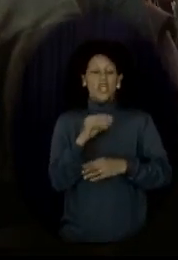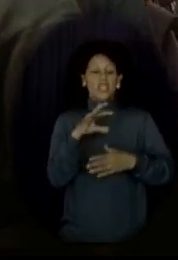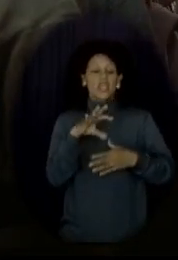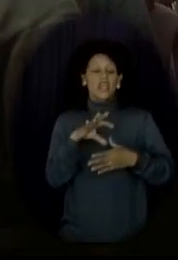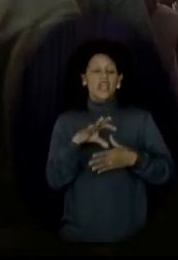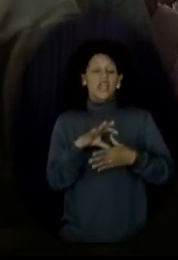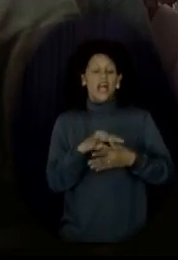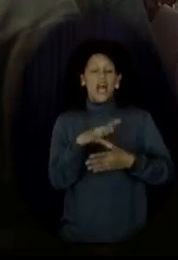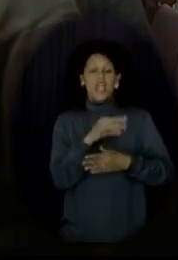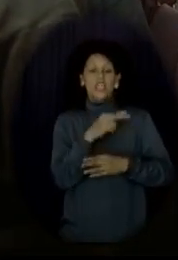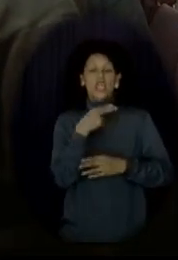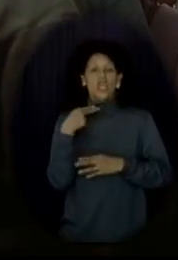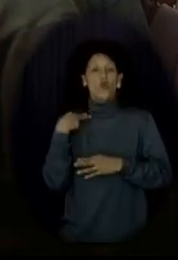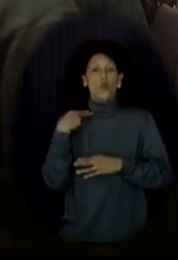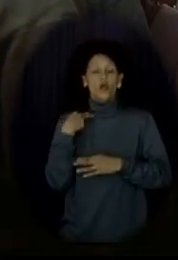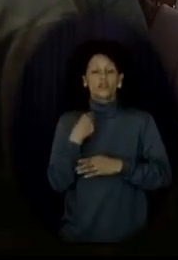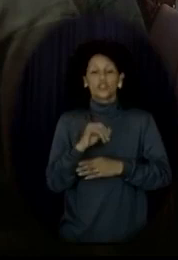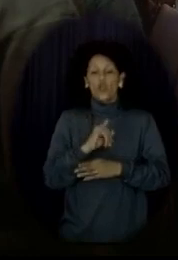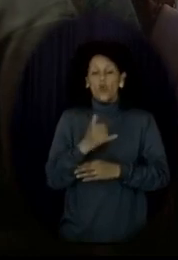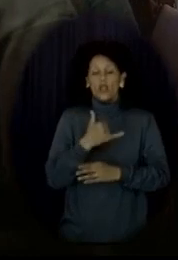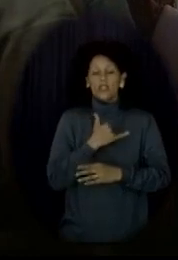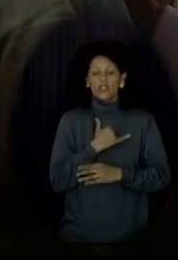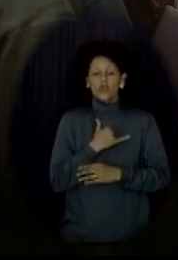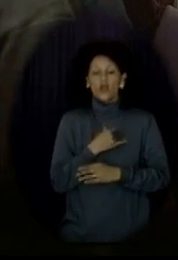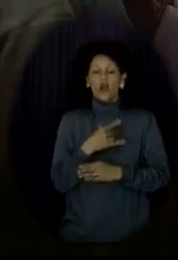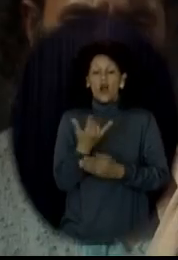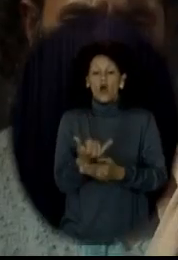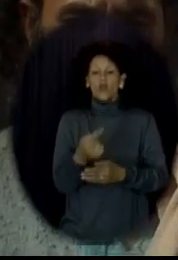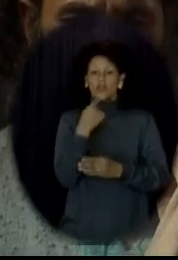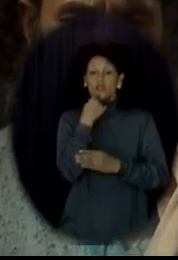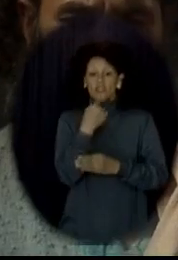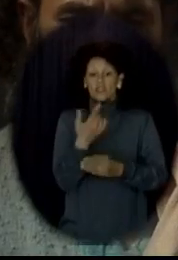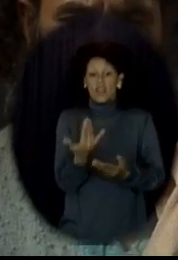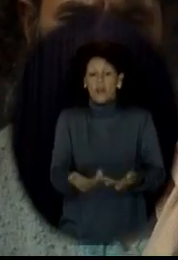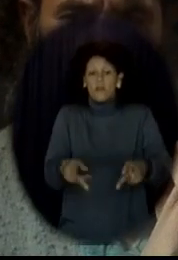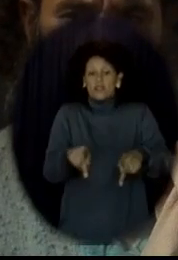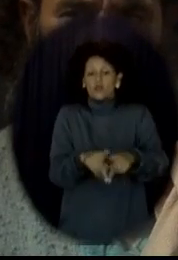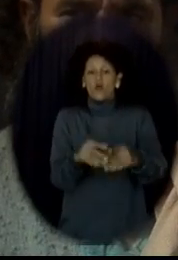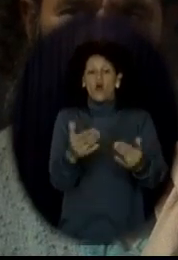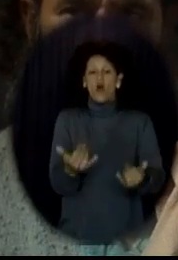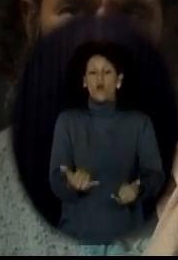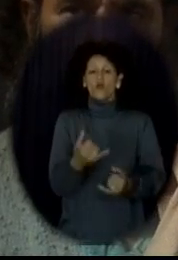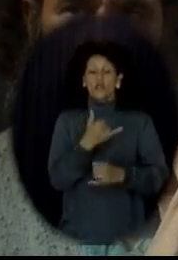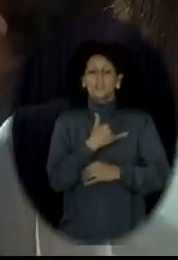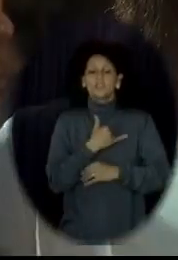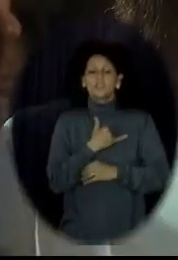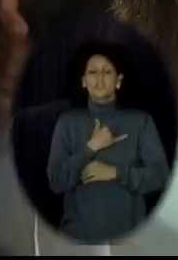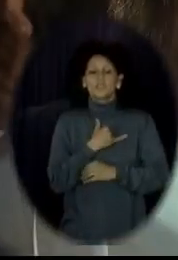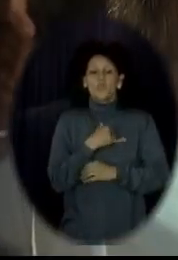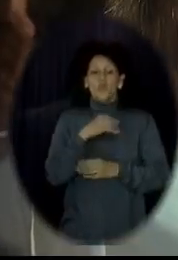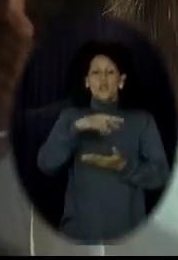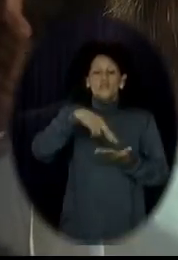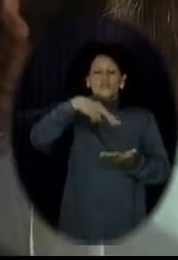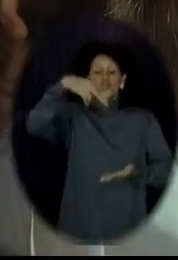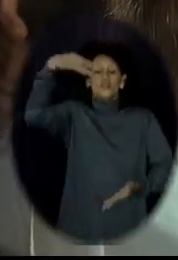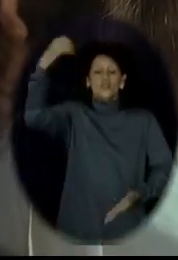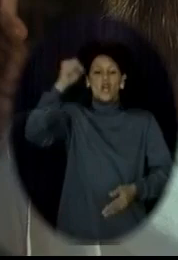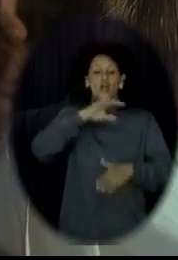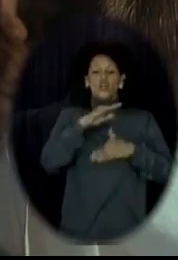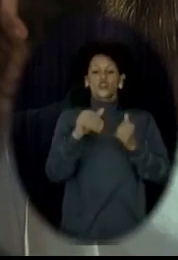Un espíritu no tiene carne ni huesos como ven que tengo yo. Lo que me ha pasado es aquello que les había